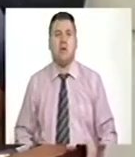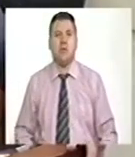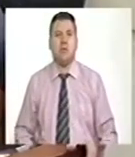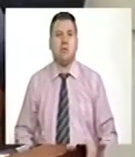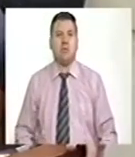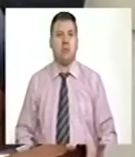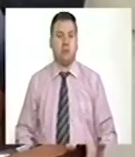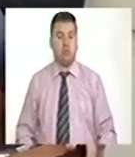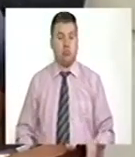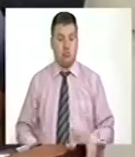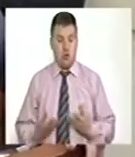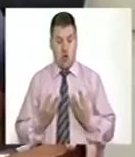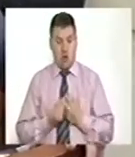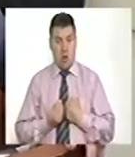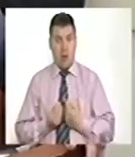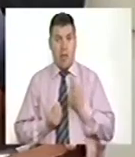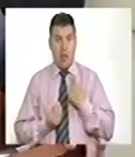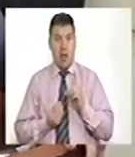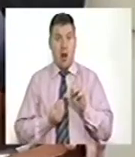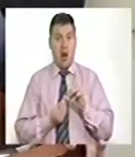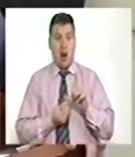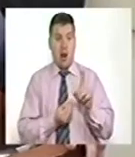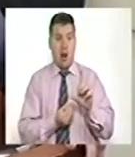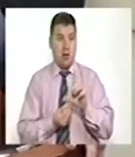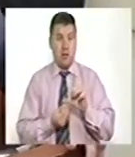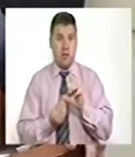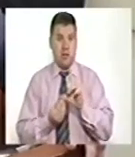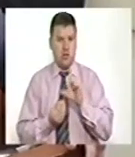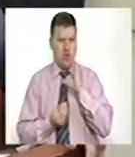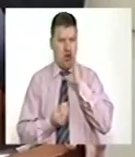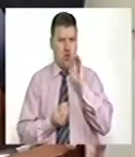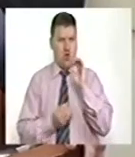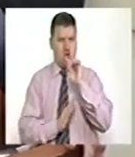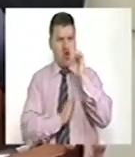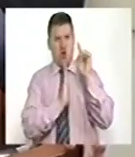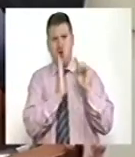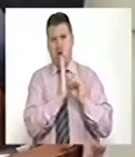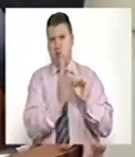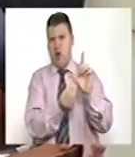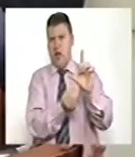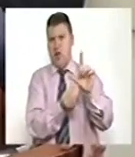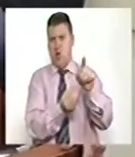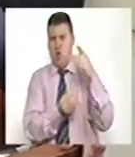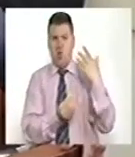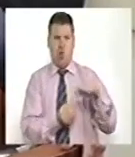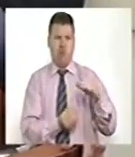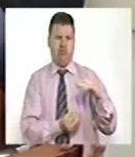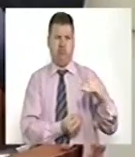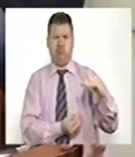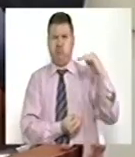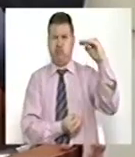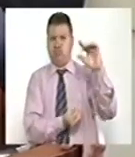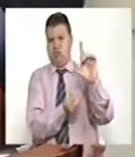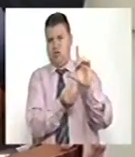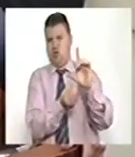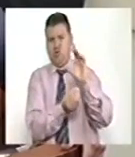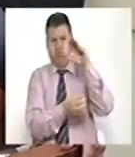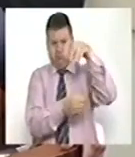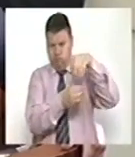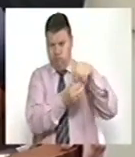Alguien del Partido Liberal, un hombre íntegro, un hombre pro, un hombre que ha